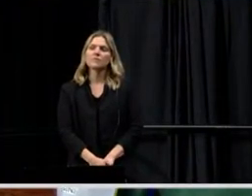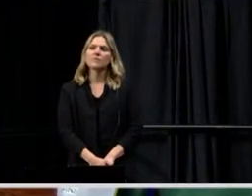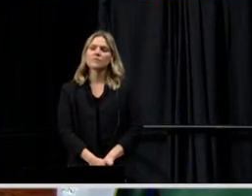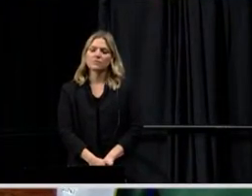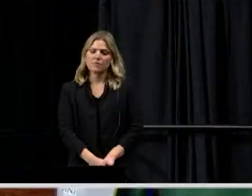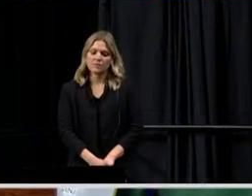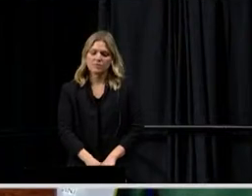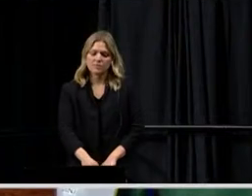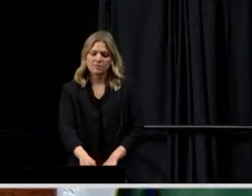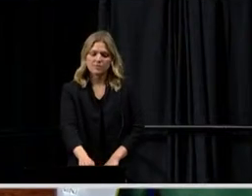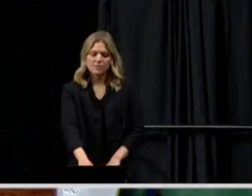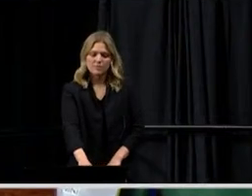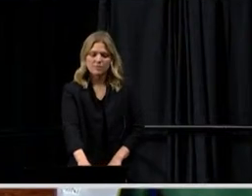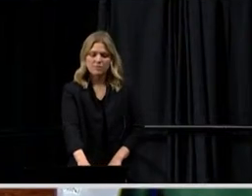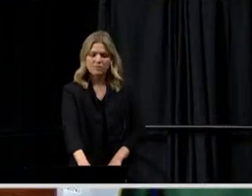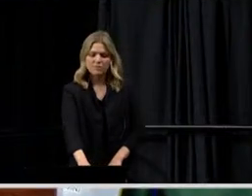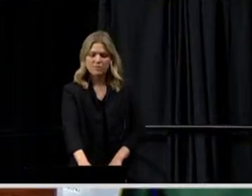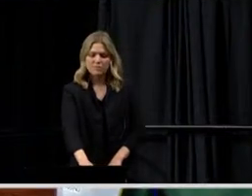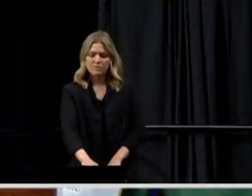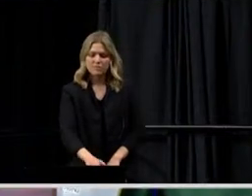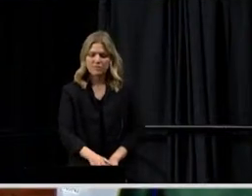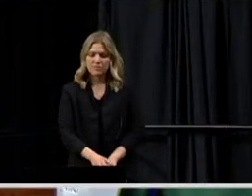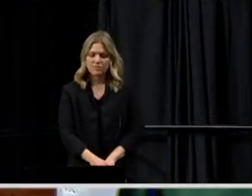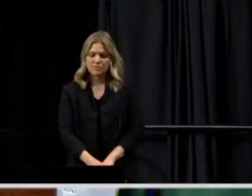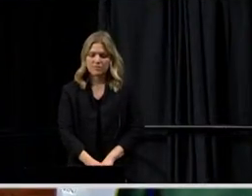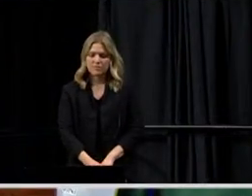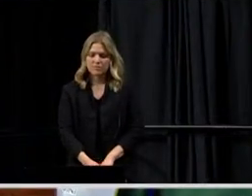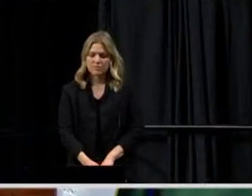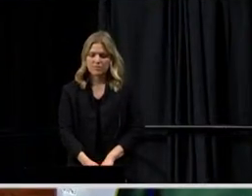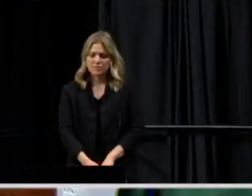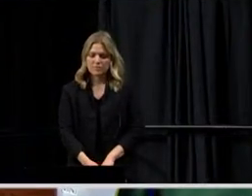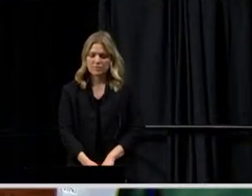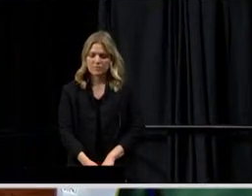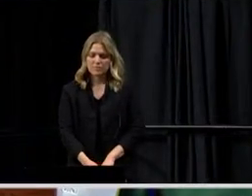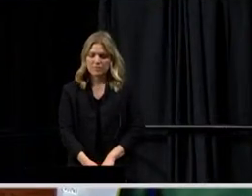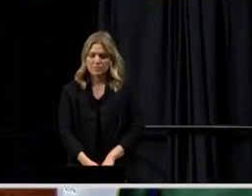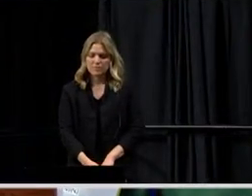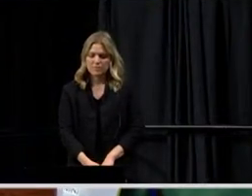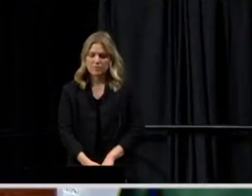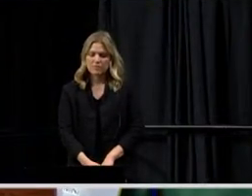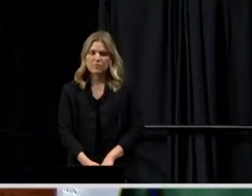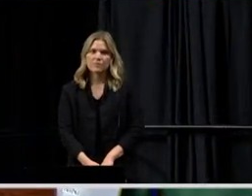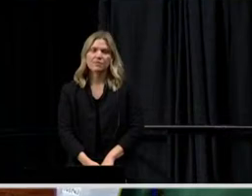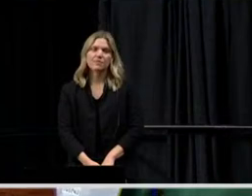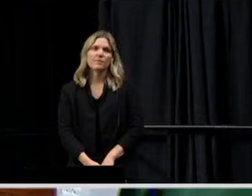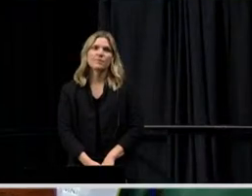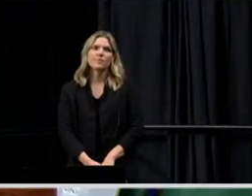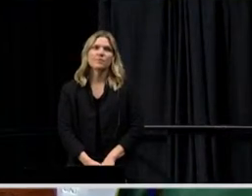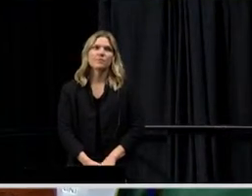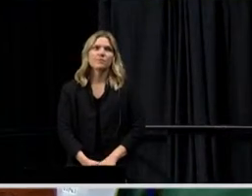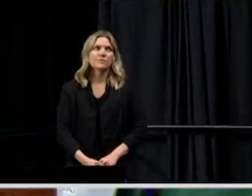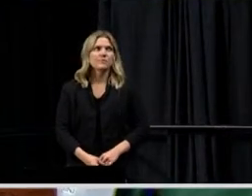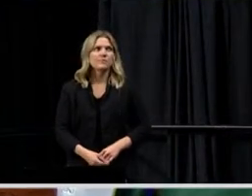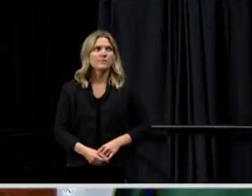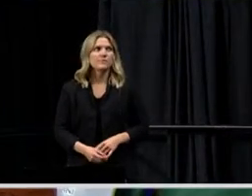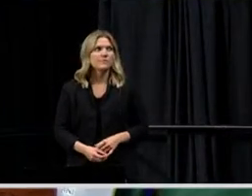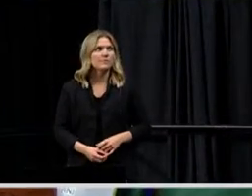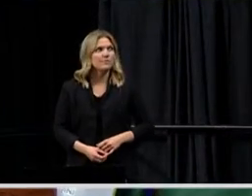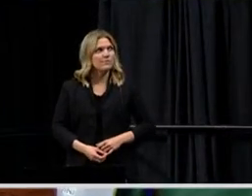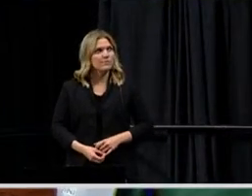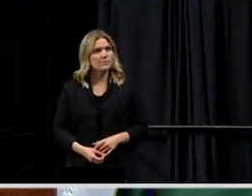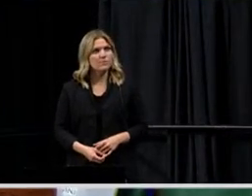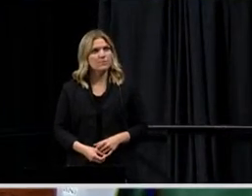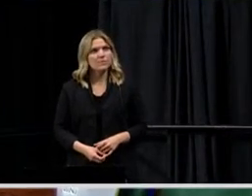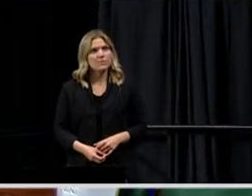Nuestra clase de 2021 puede enorgullecerse de su capacidad de superar las dificultades que se nos han